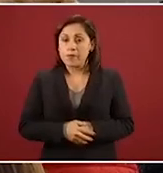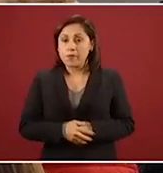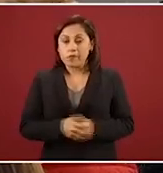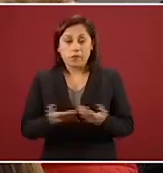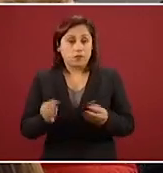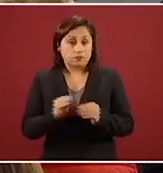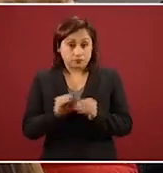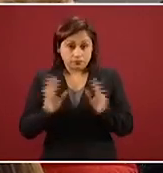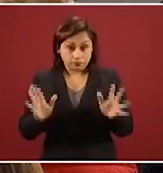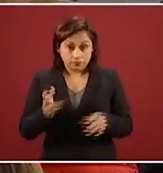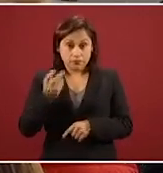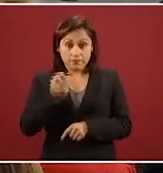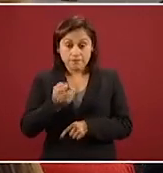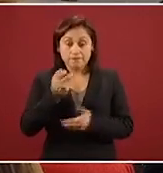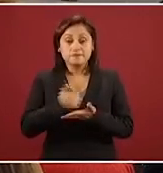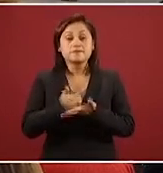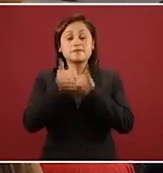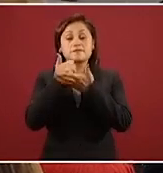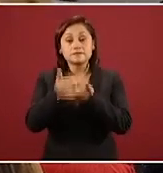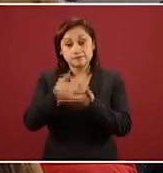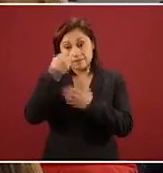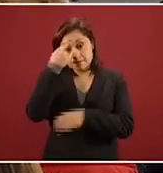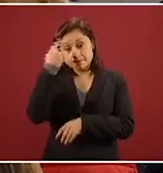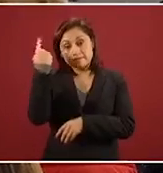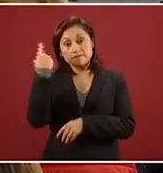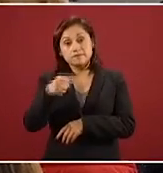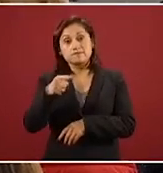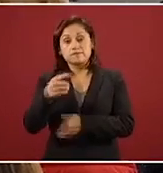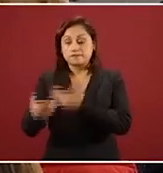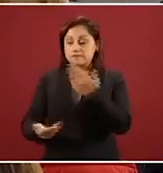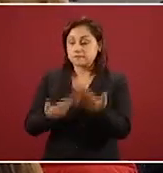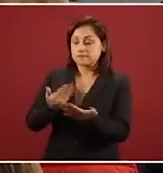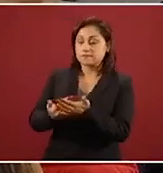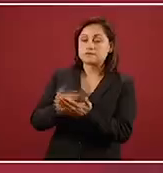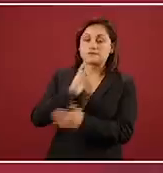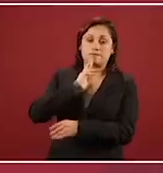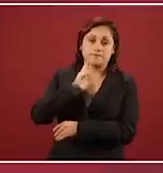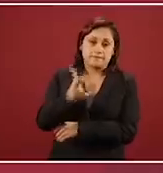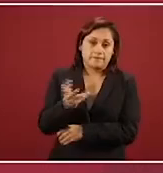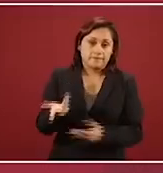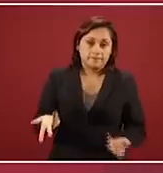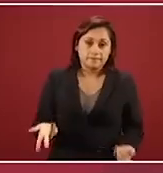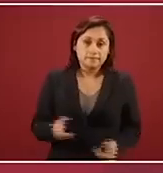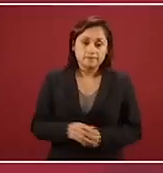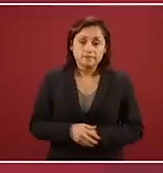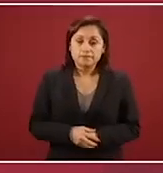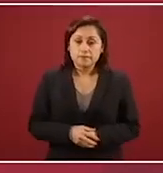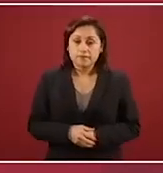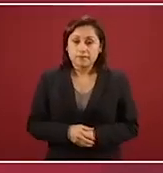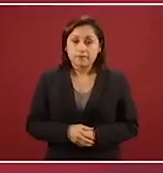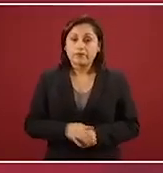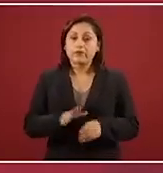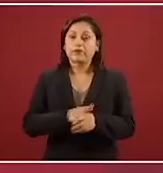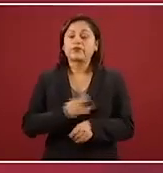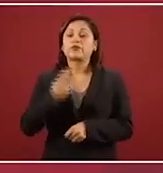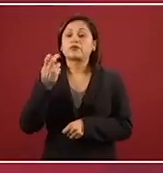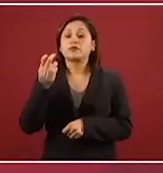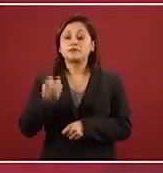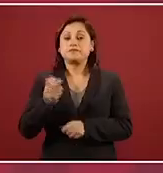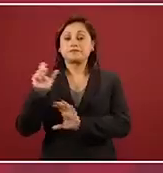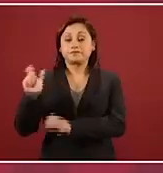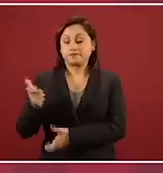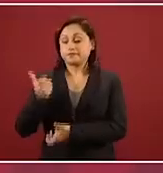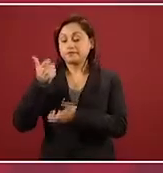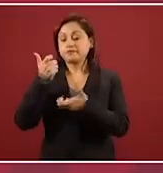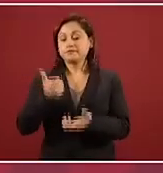verse reflejado con que nosotros demos un mejor servicio. Y por eso es que el presupuesto del